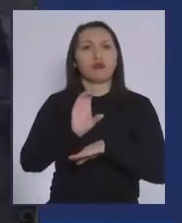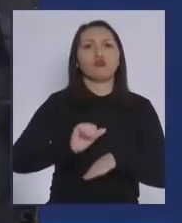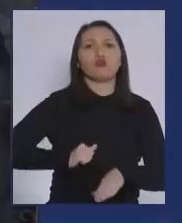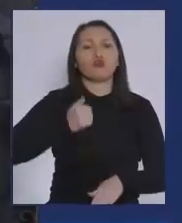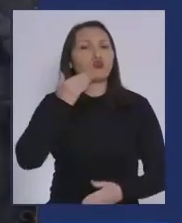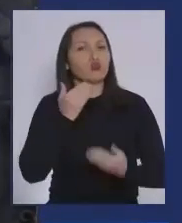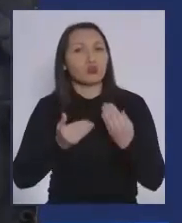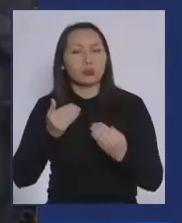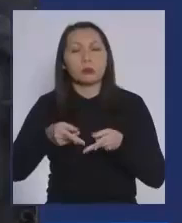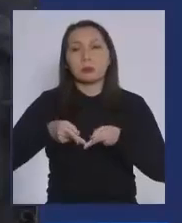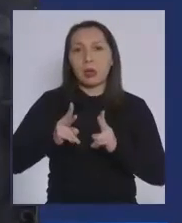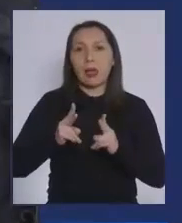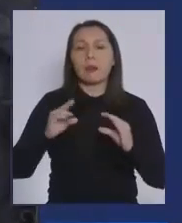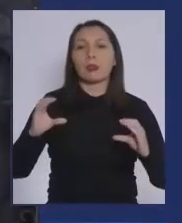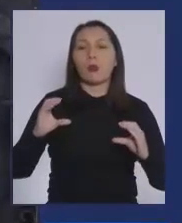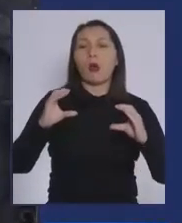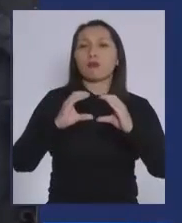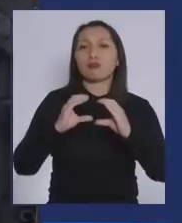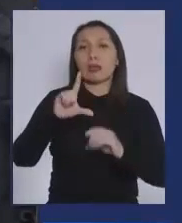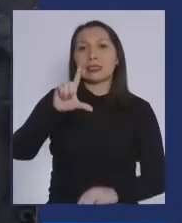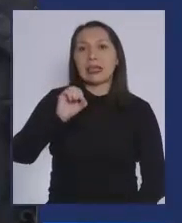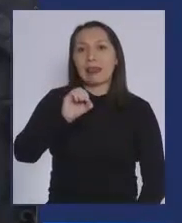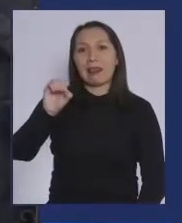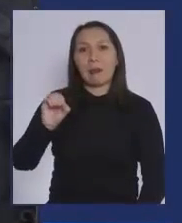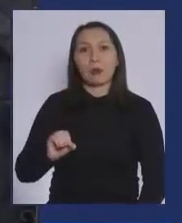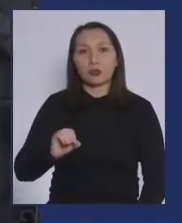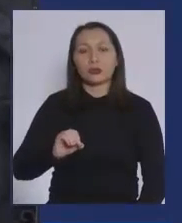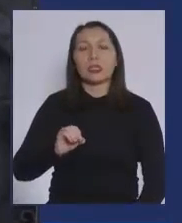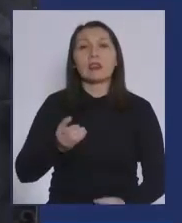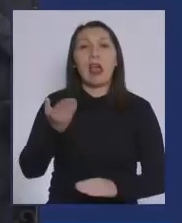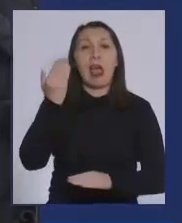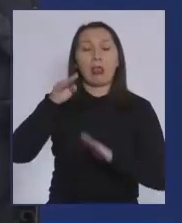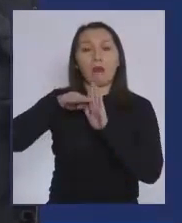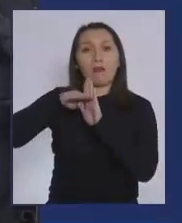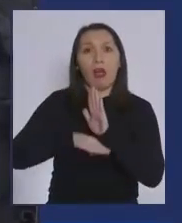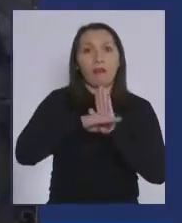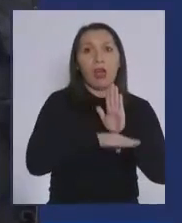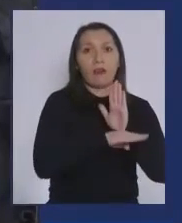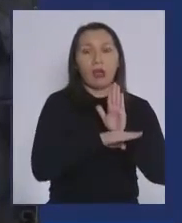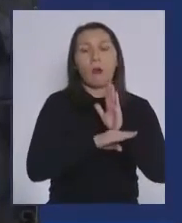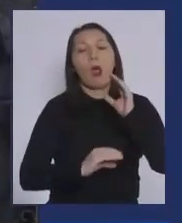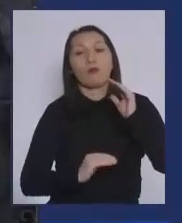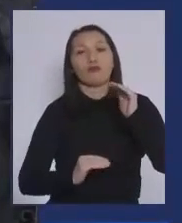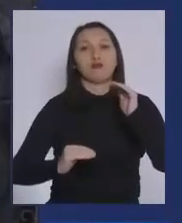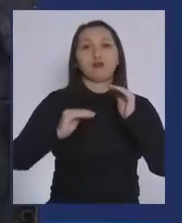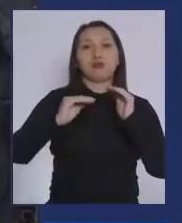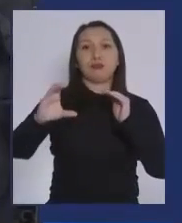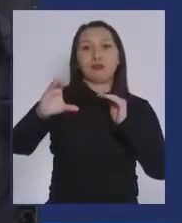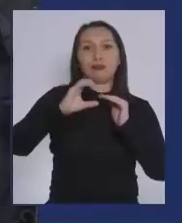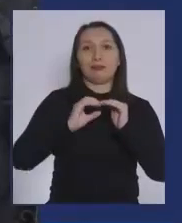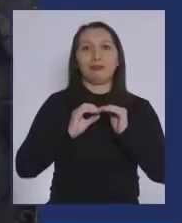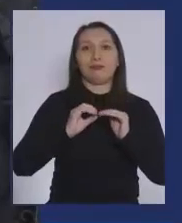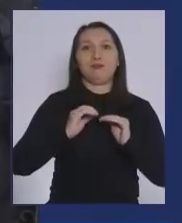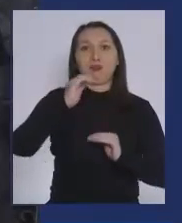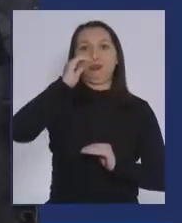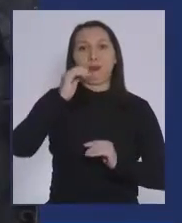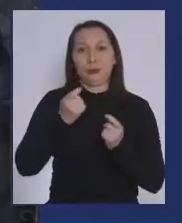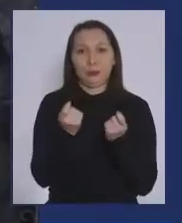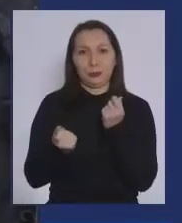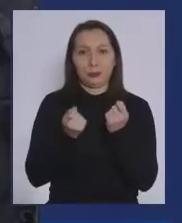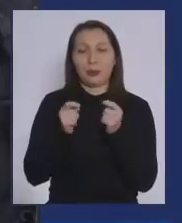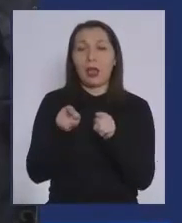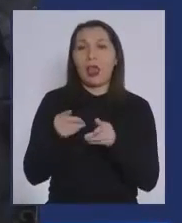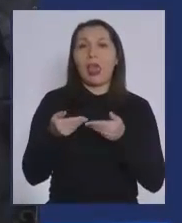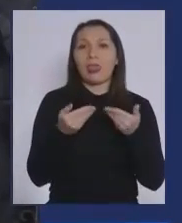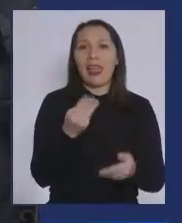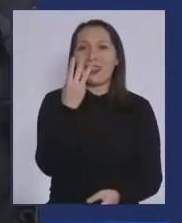que va a permitir compensar hasta un 70 por ciento de las caídas de ingresos los trabajadores y que se